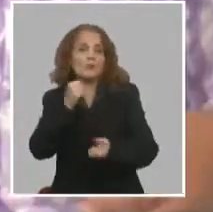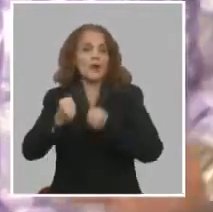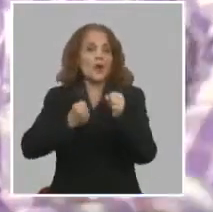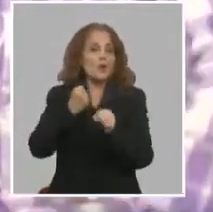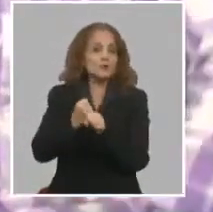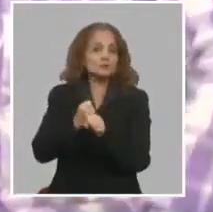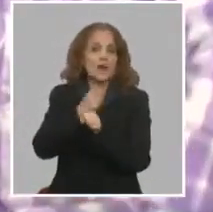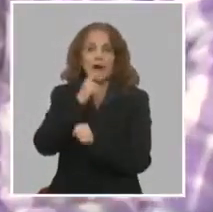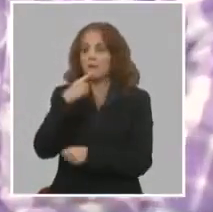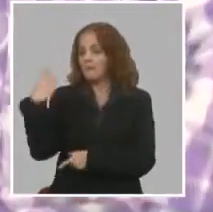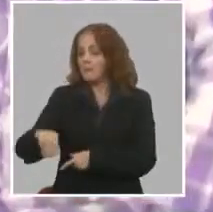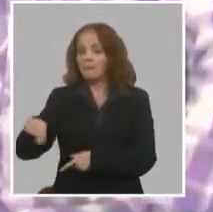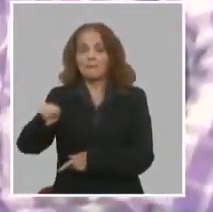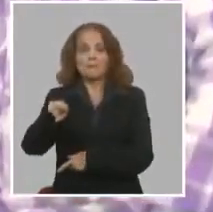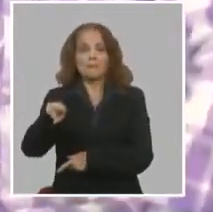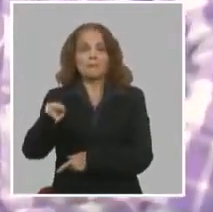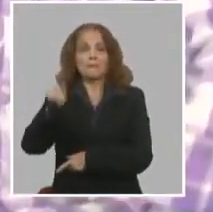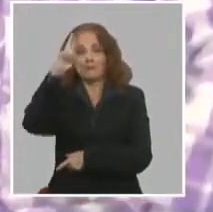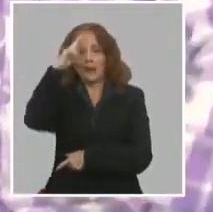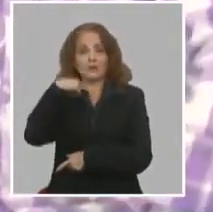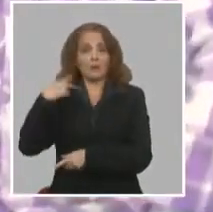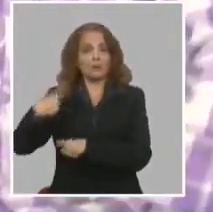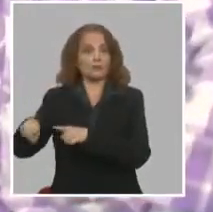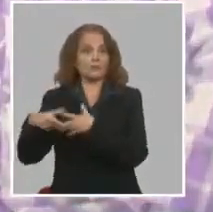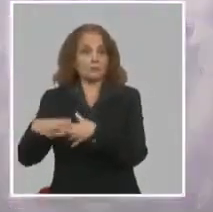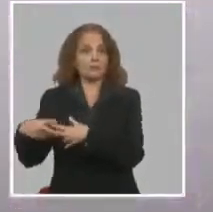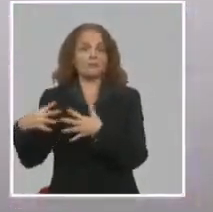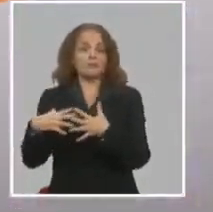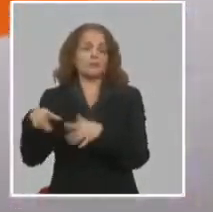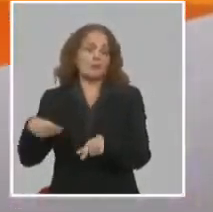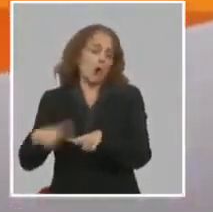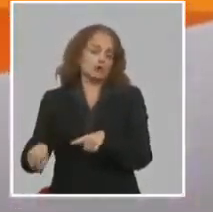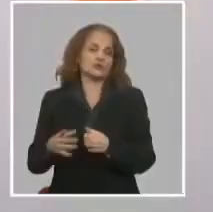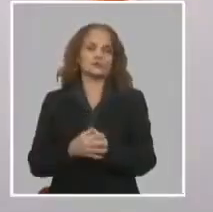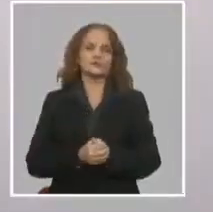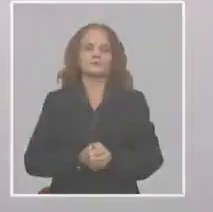frontera, pero para nada, poder preguntarle por qué.